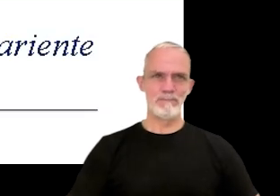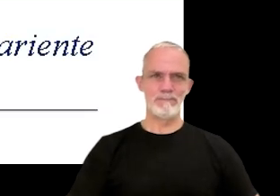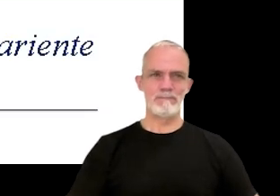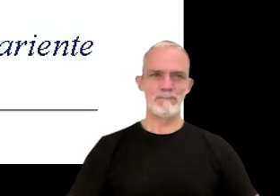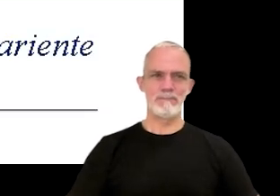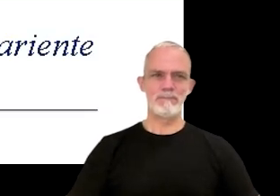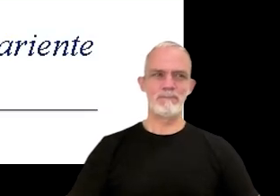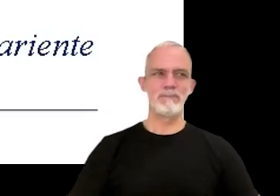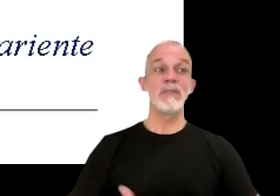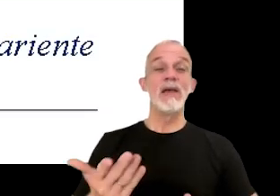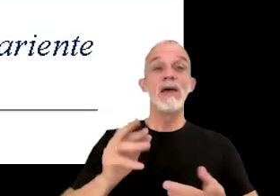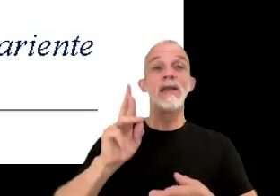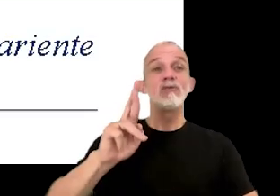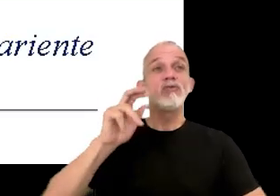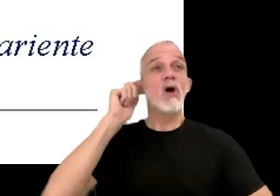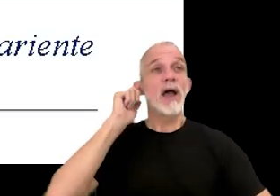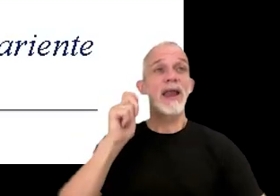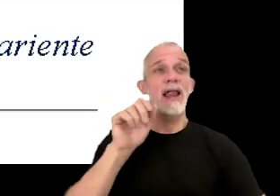La resolución